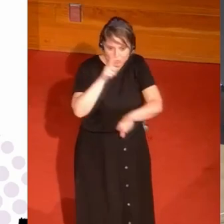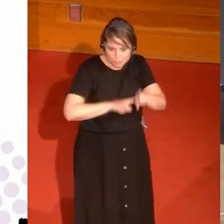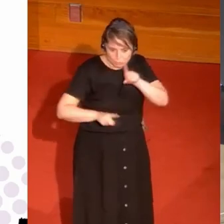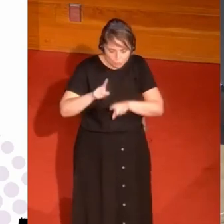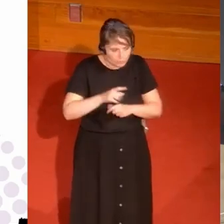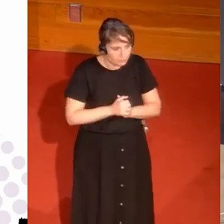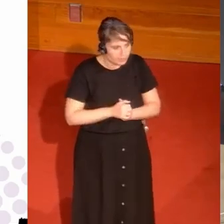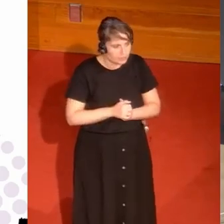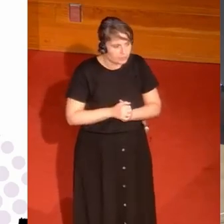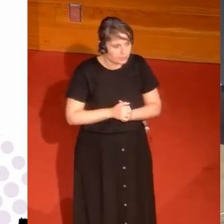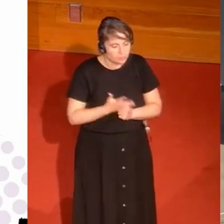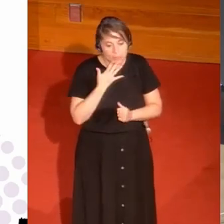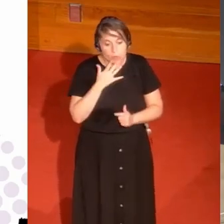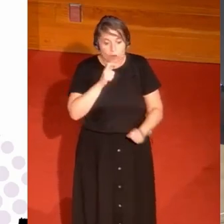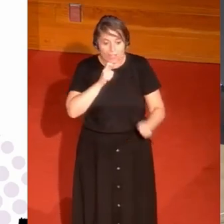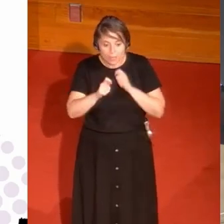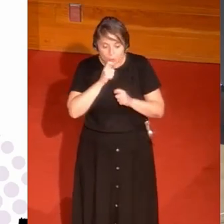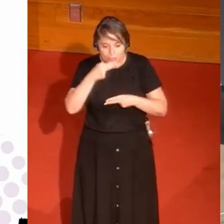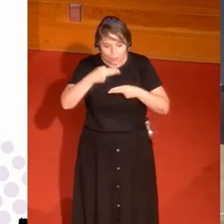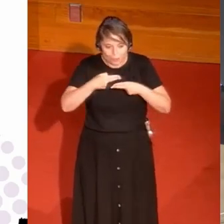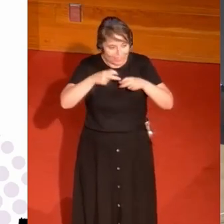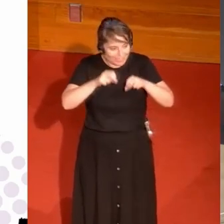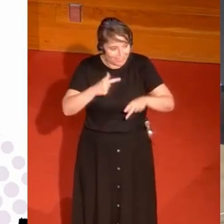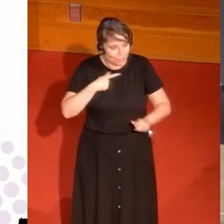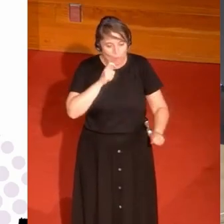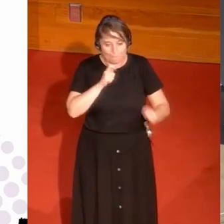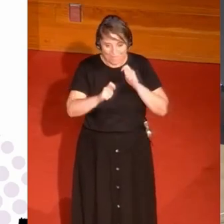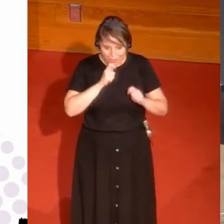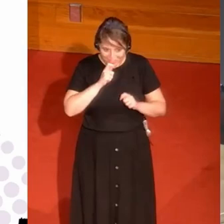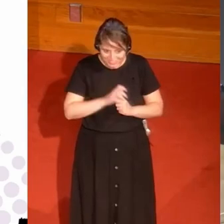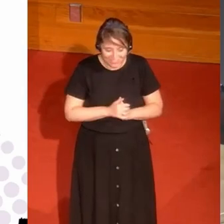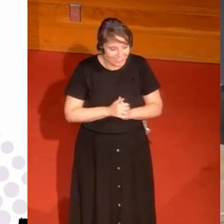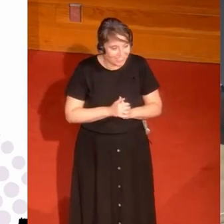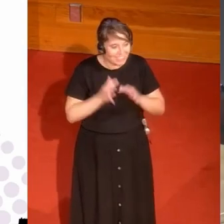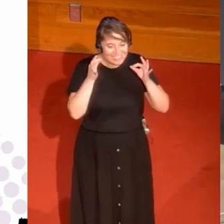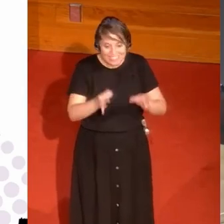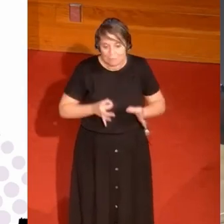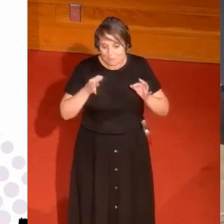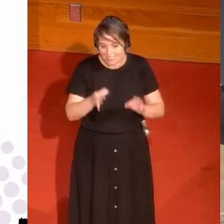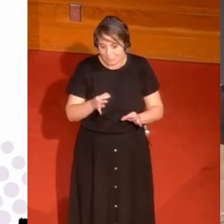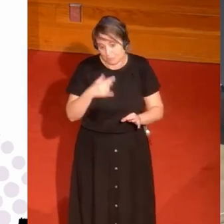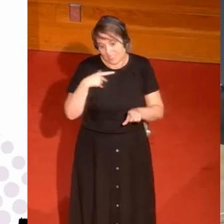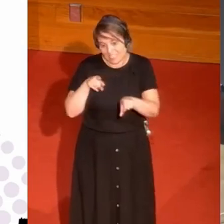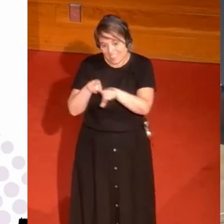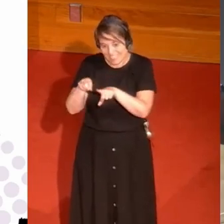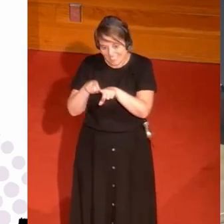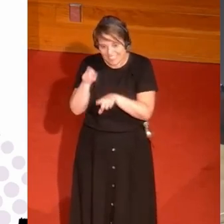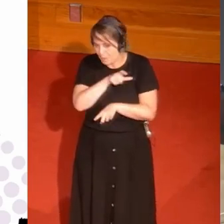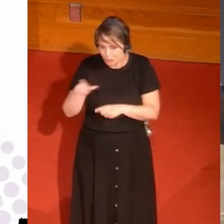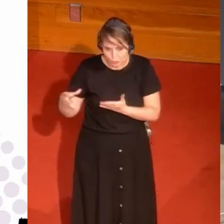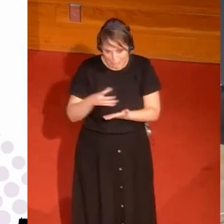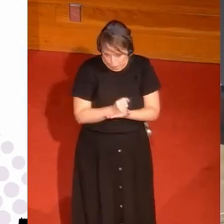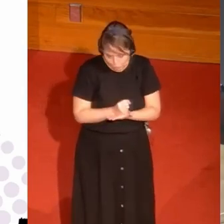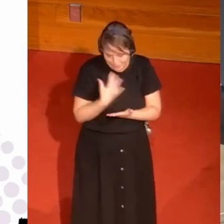gustaría que reportero Sin fronteras yo soy periodista eh baba eh siempre criticamos al a a todo el mundo